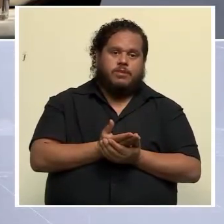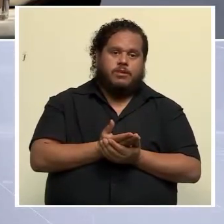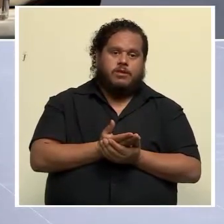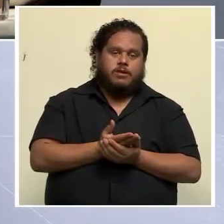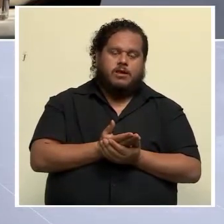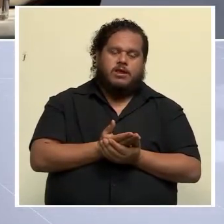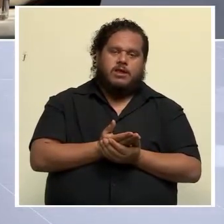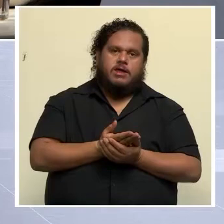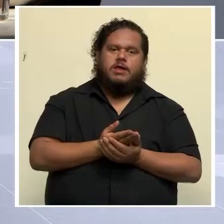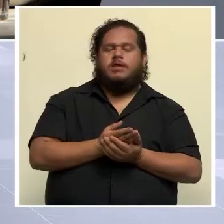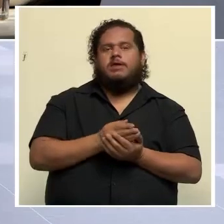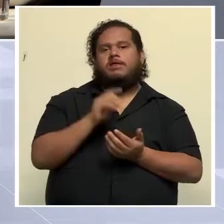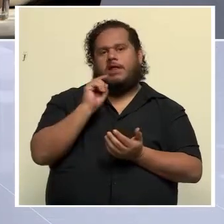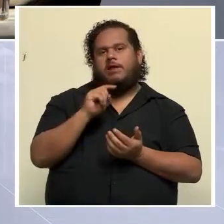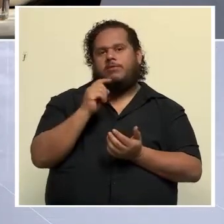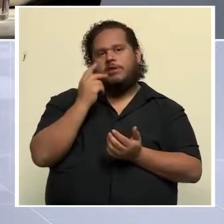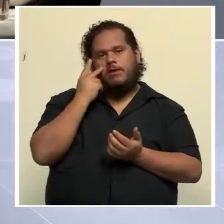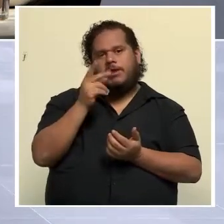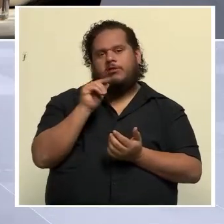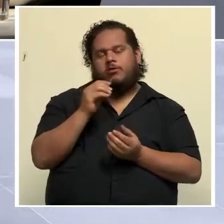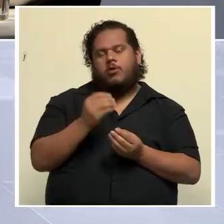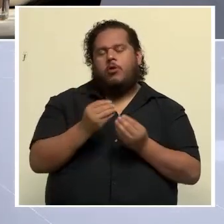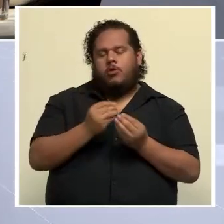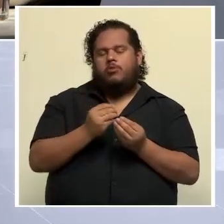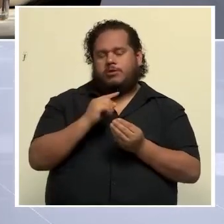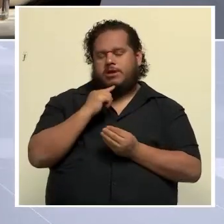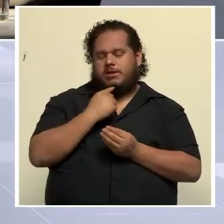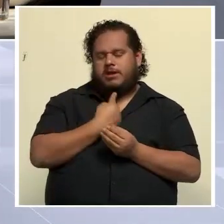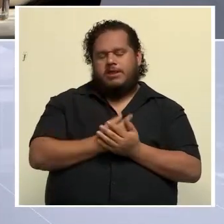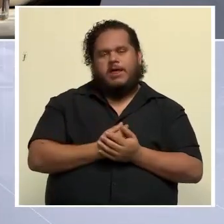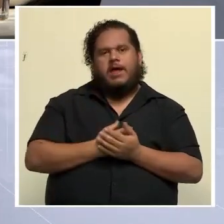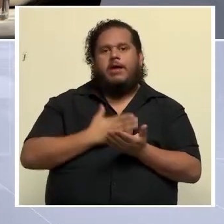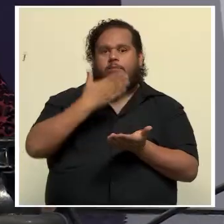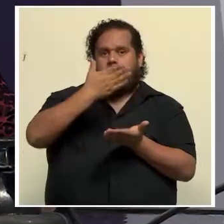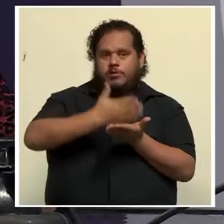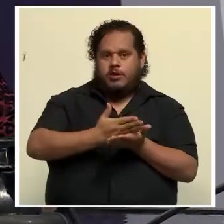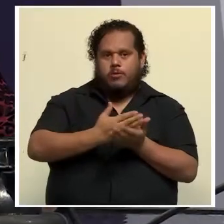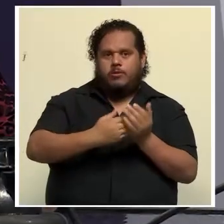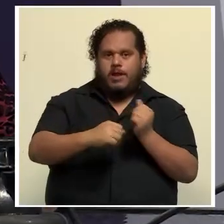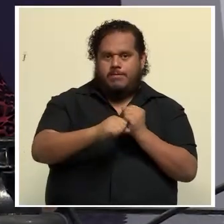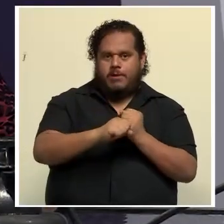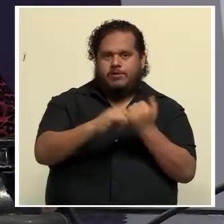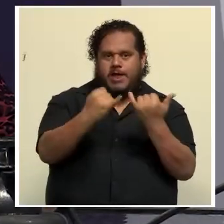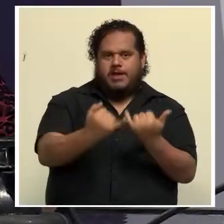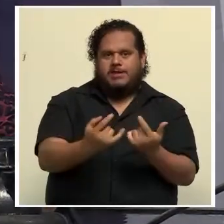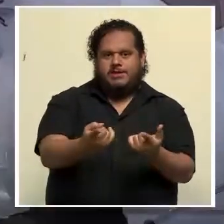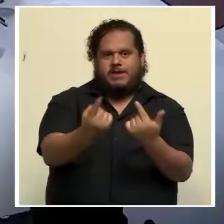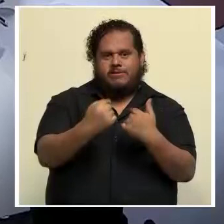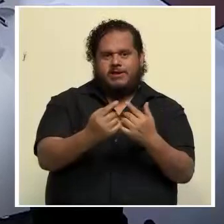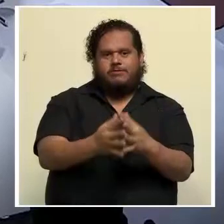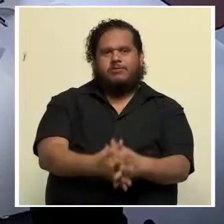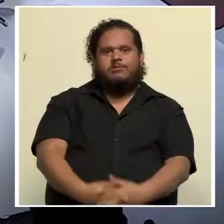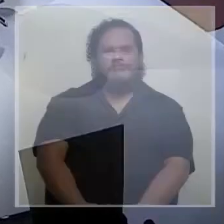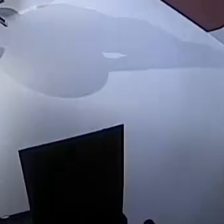y hay que tomarse esto con mucha seriedad. Vamos a una pausa y regresamos.